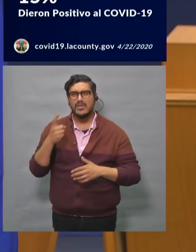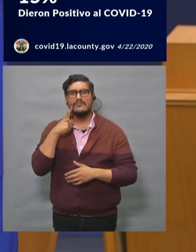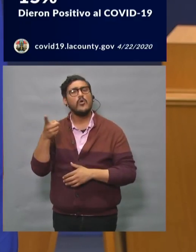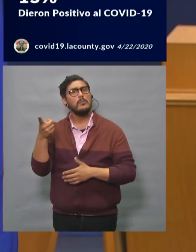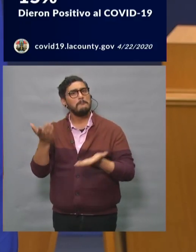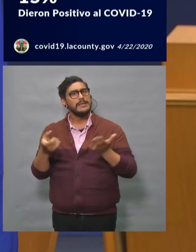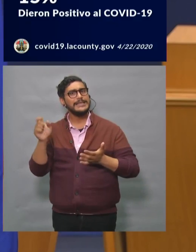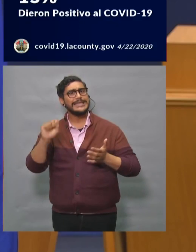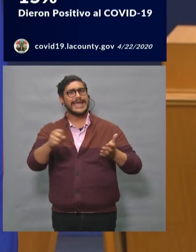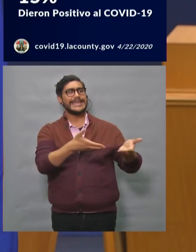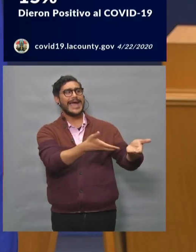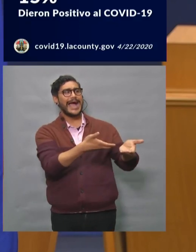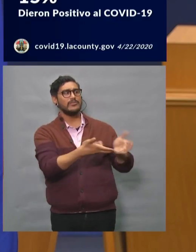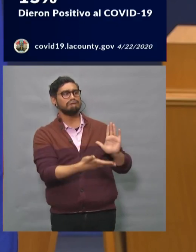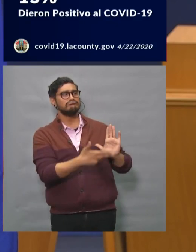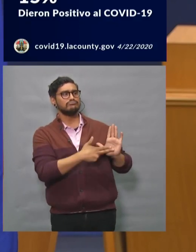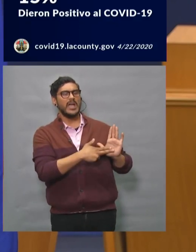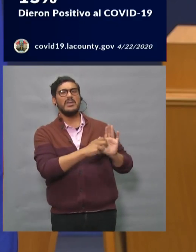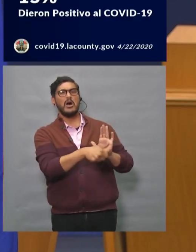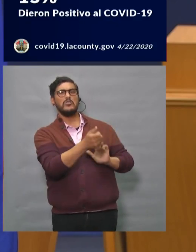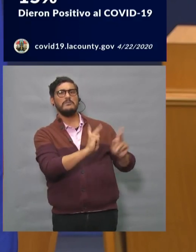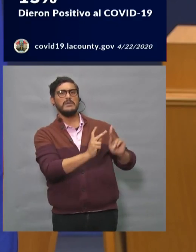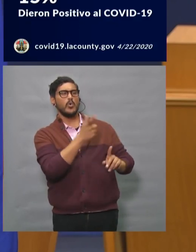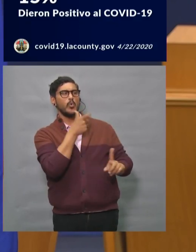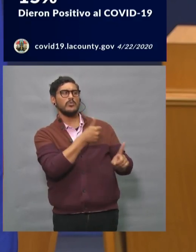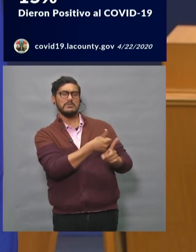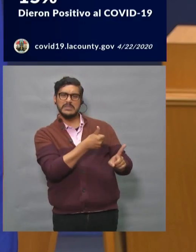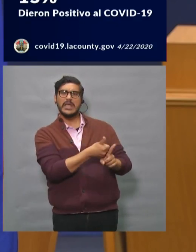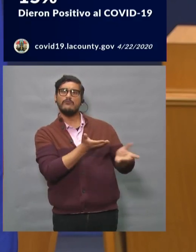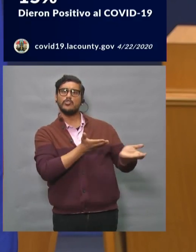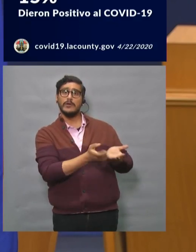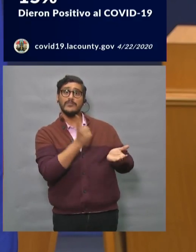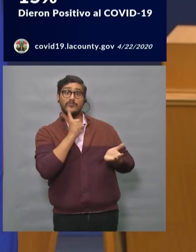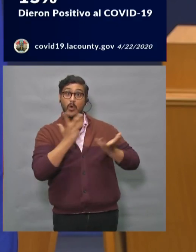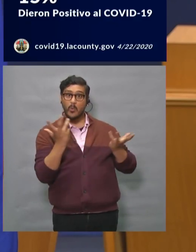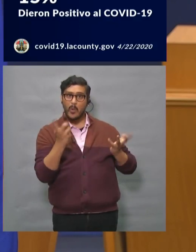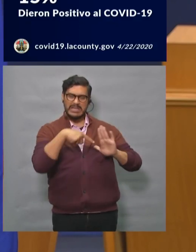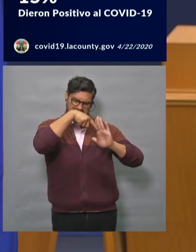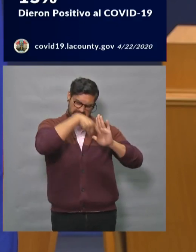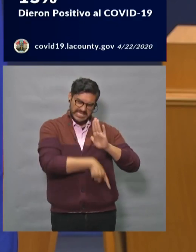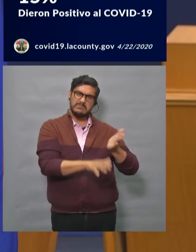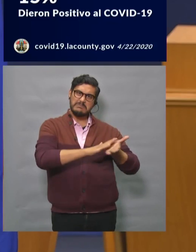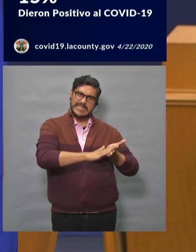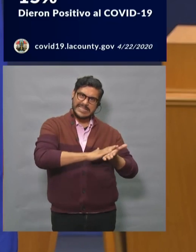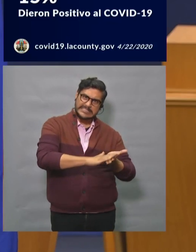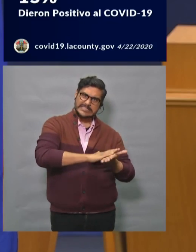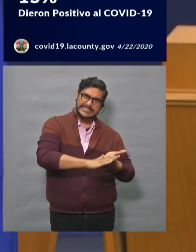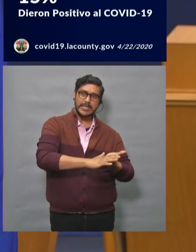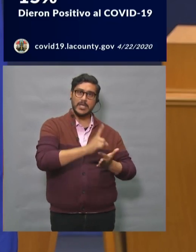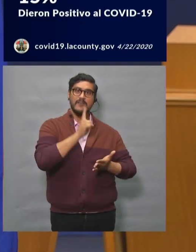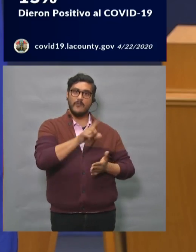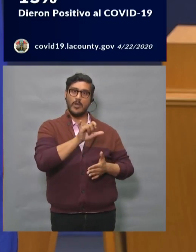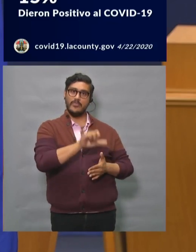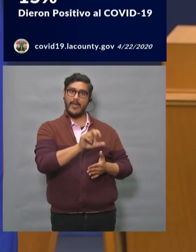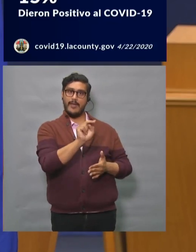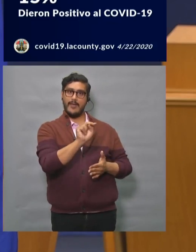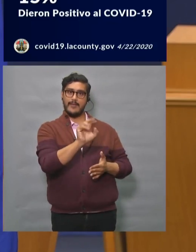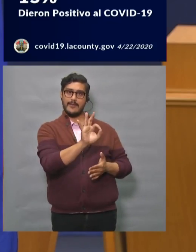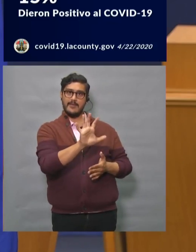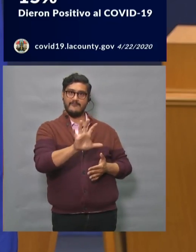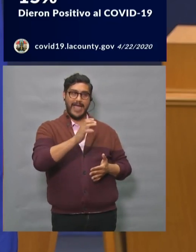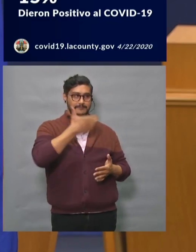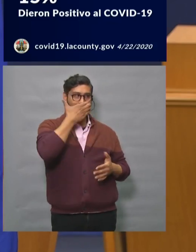a proveedores que brinden servicios de descontaminación para respiradores de N95 para